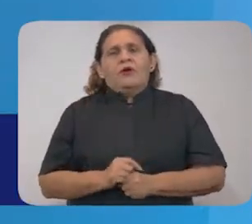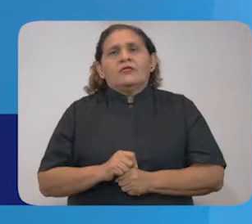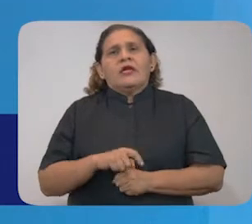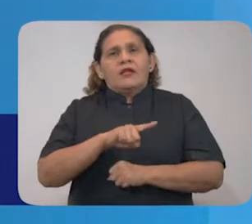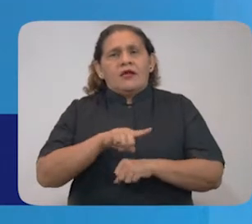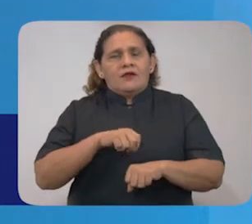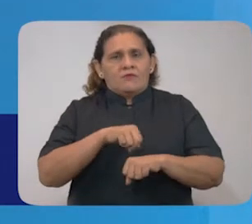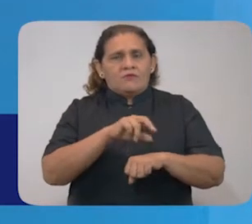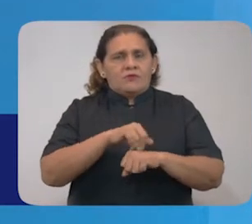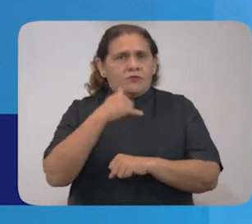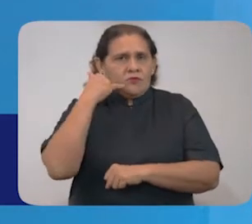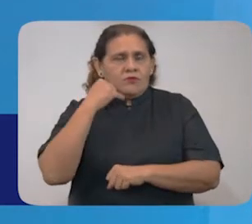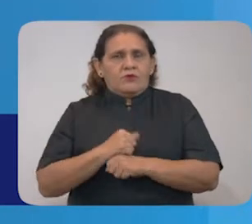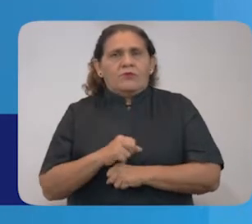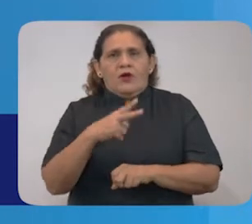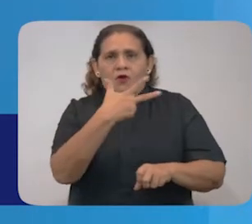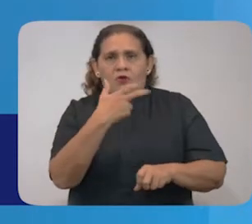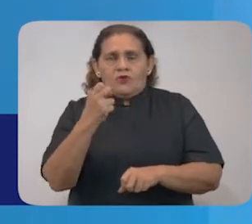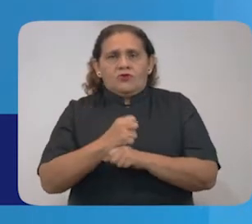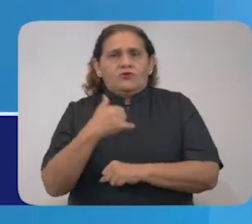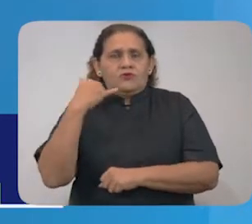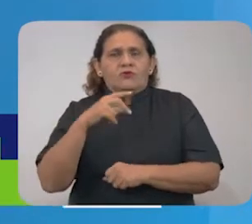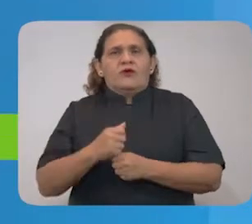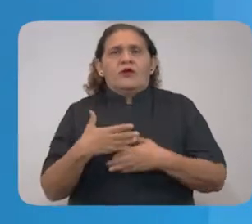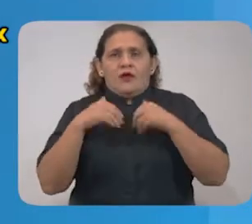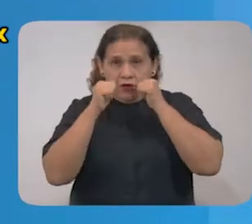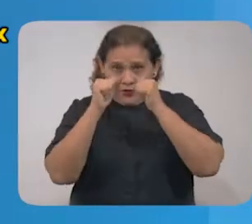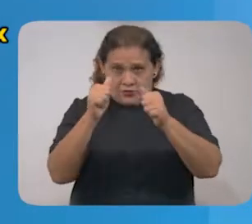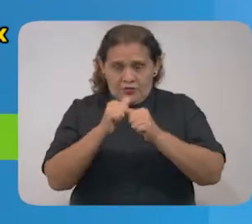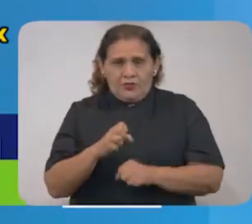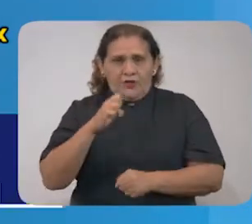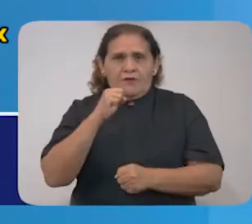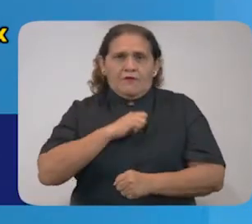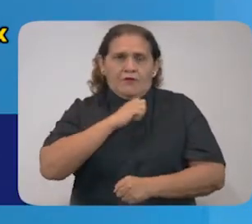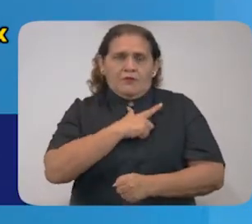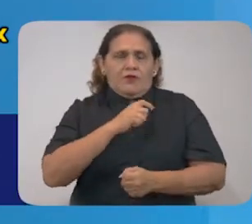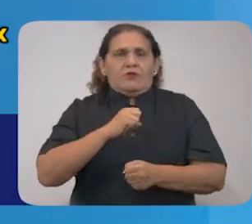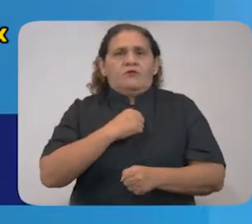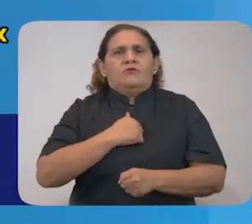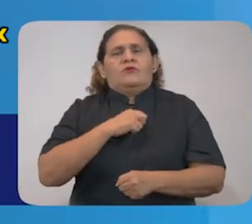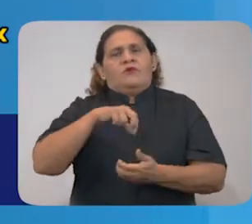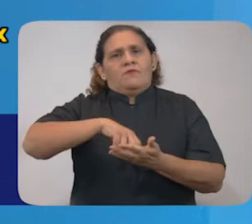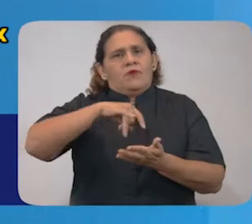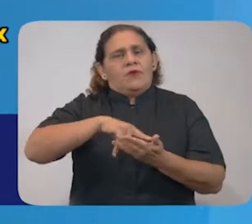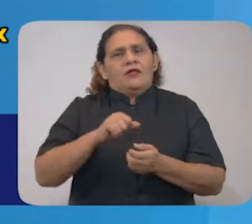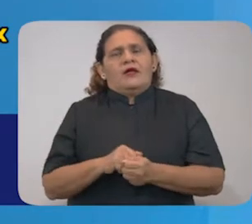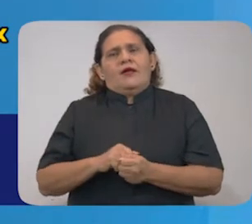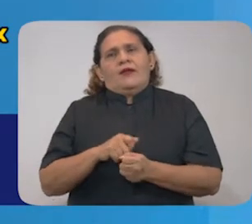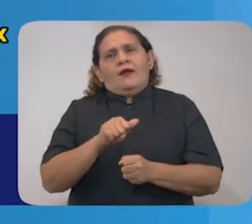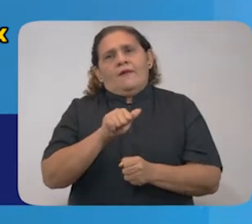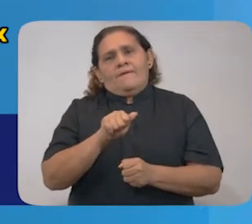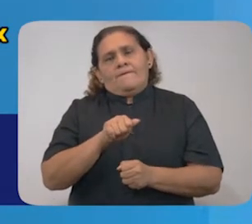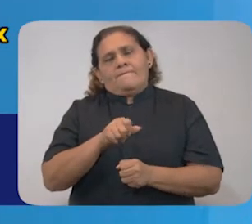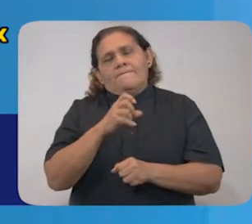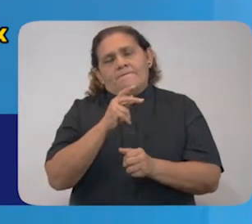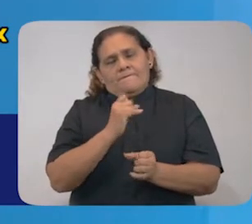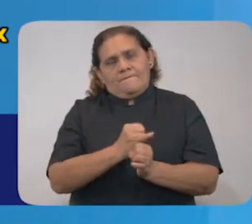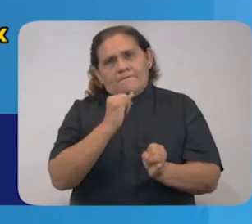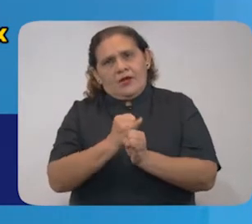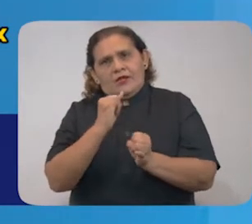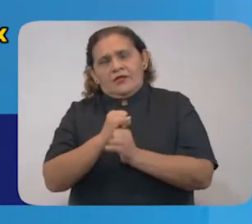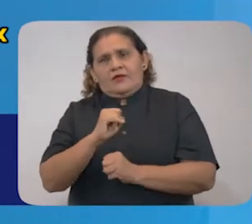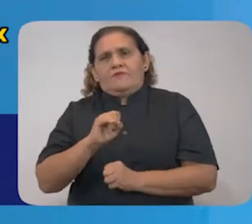telefónica 800 Yucatán atiende en español y en maya. La página de internet coronavirus.yucatan.gov